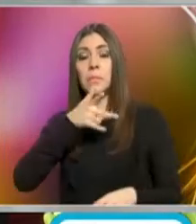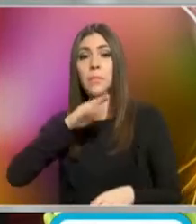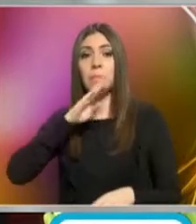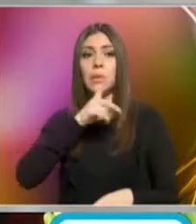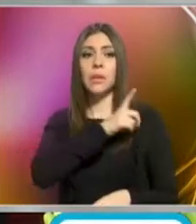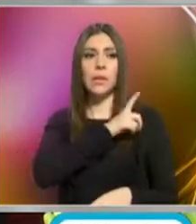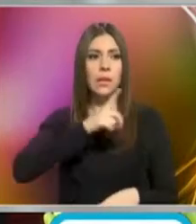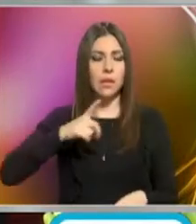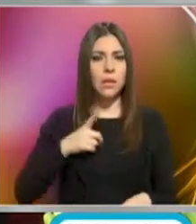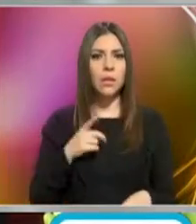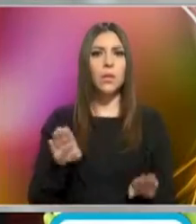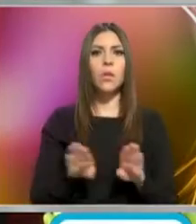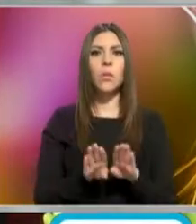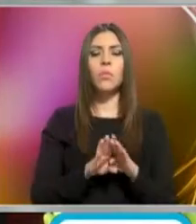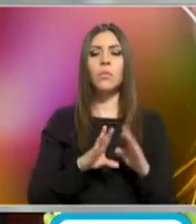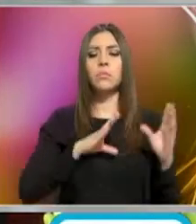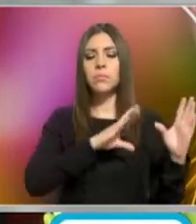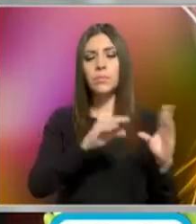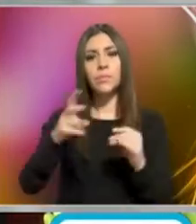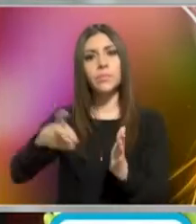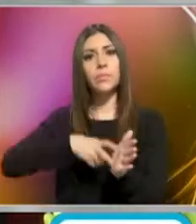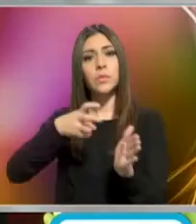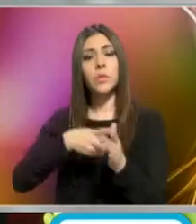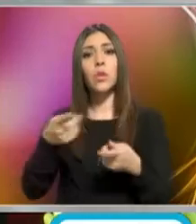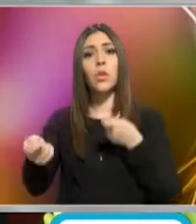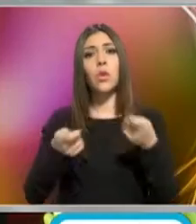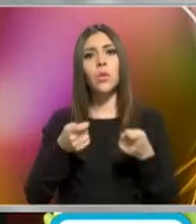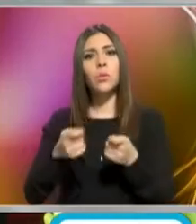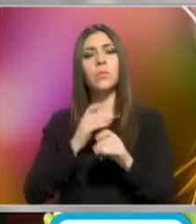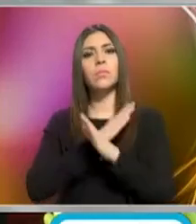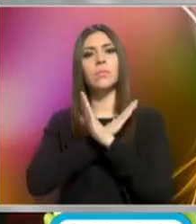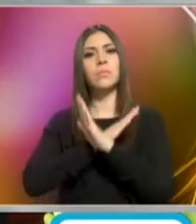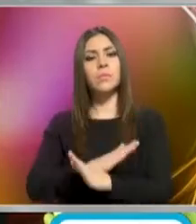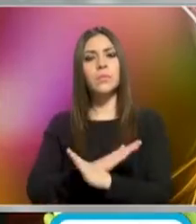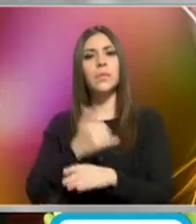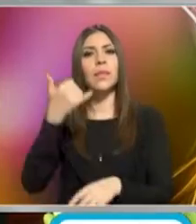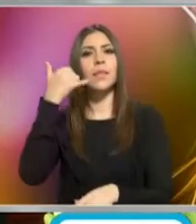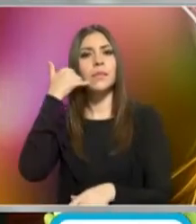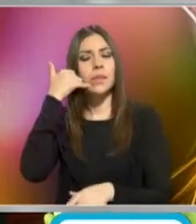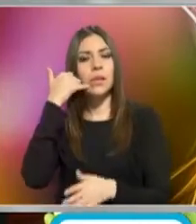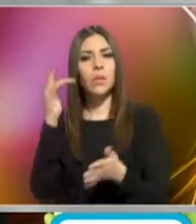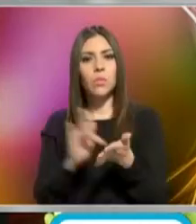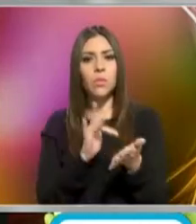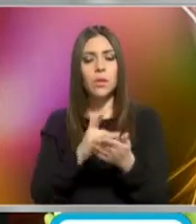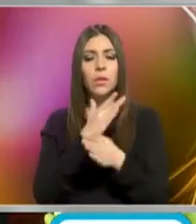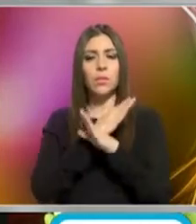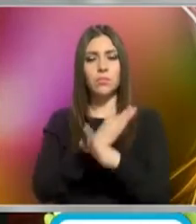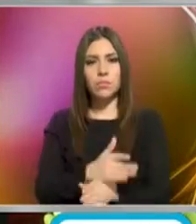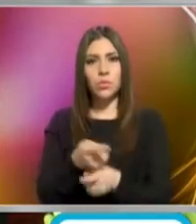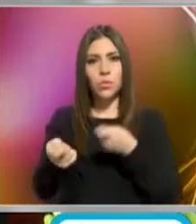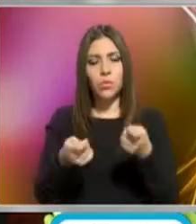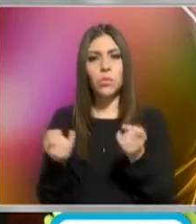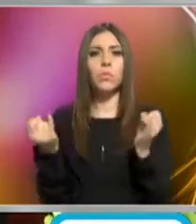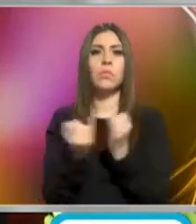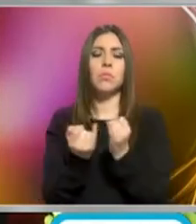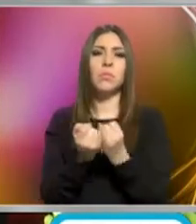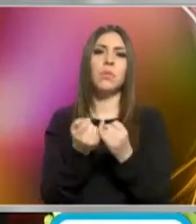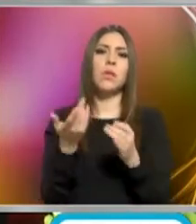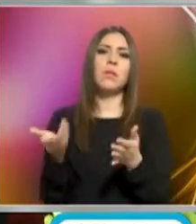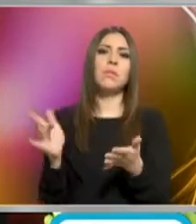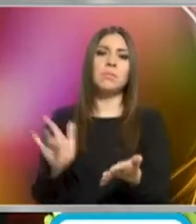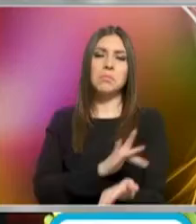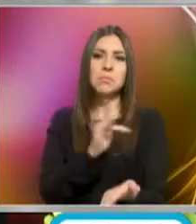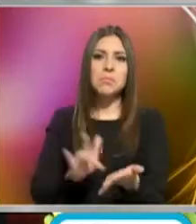¿no? Poner este tipo de controles en nuestros navegadores, en nuestros teléfonos inteligentes, en las tabletas, ¿no? Estos controles